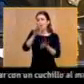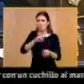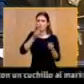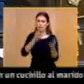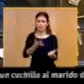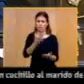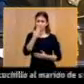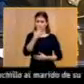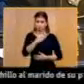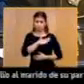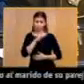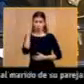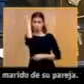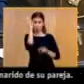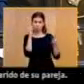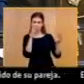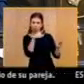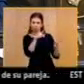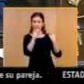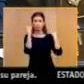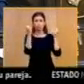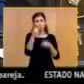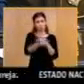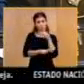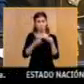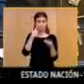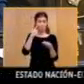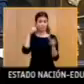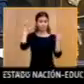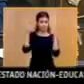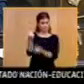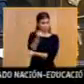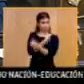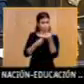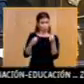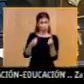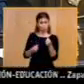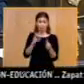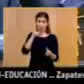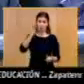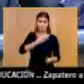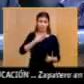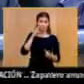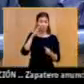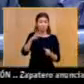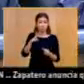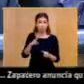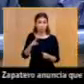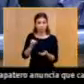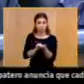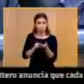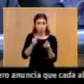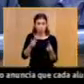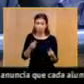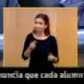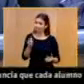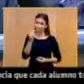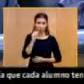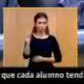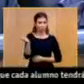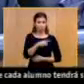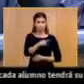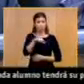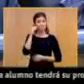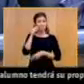nuestro juicio ha equivocado la forma de abordar la crisis económica que nos afecta. De hecho, ni tan siquiera ha formulado un